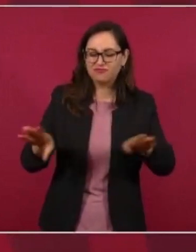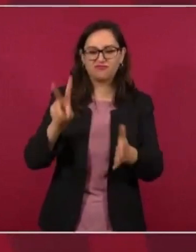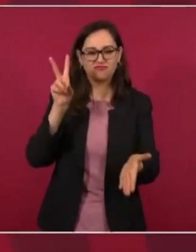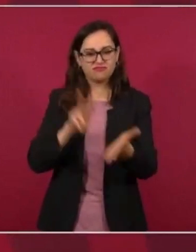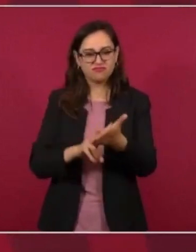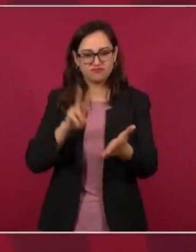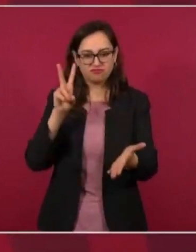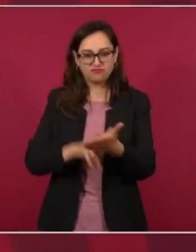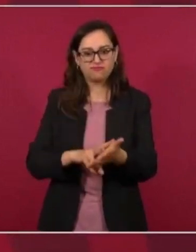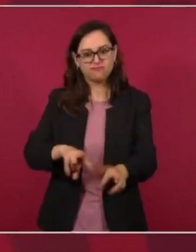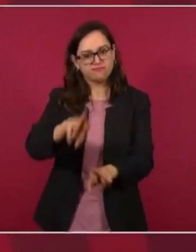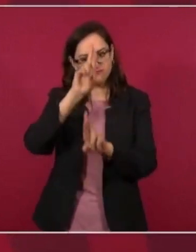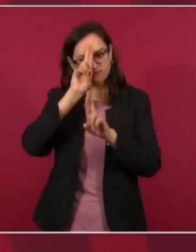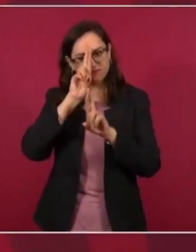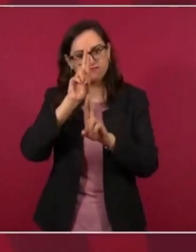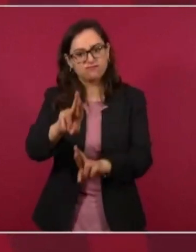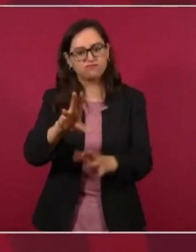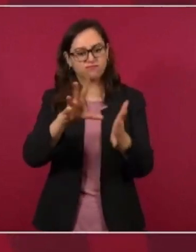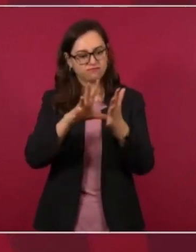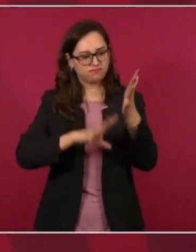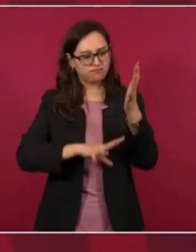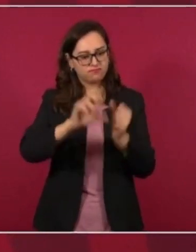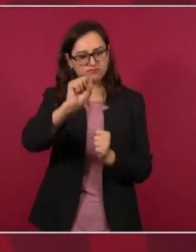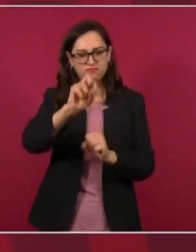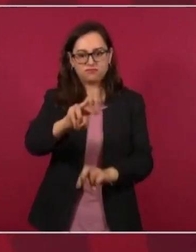para hacer valer la Constitución,